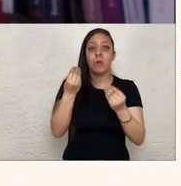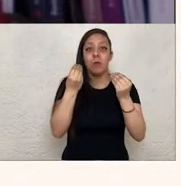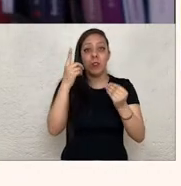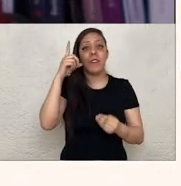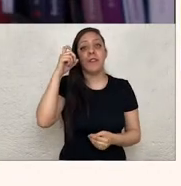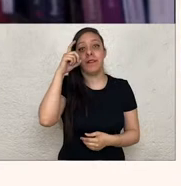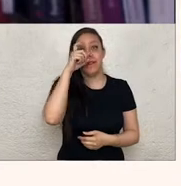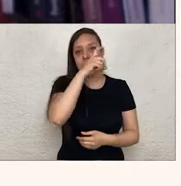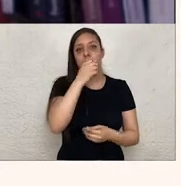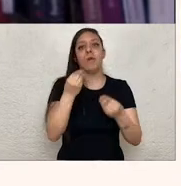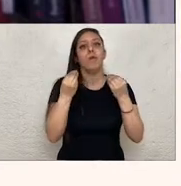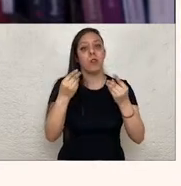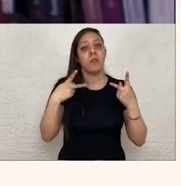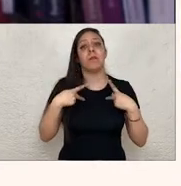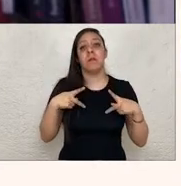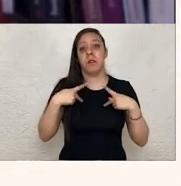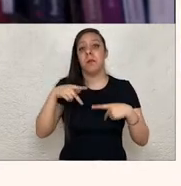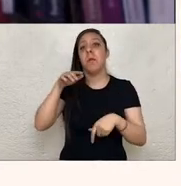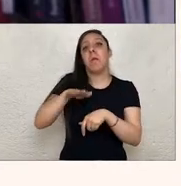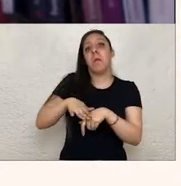personas, sobre todo